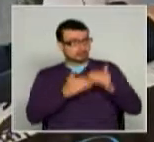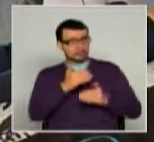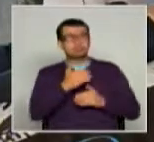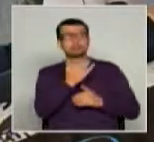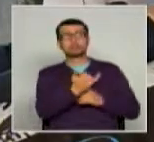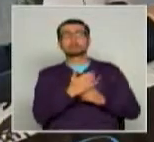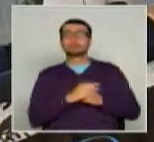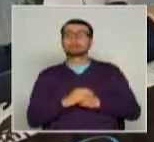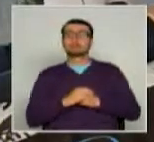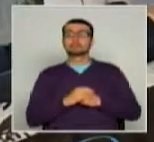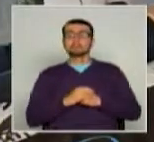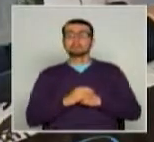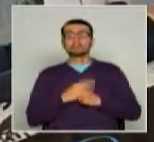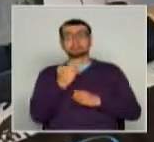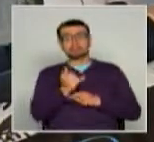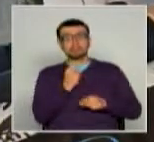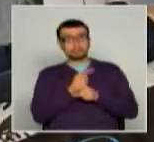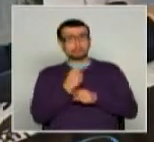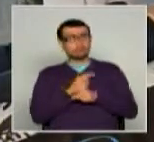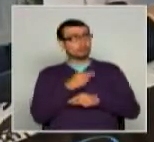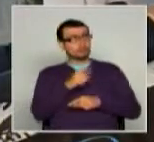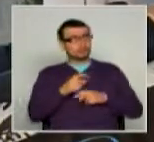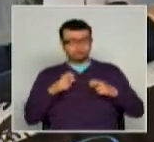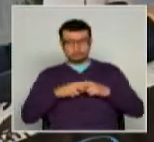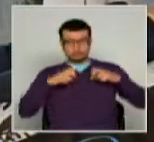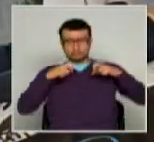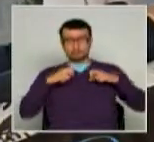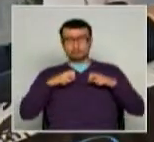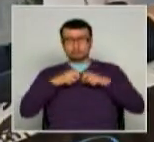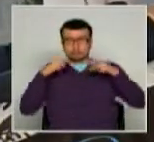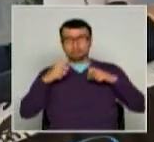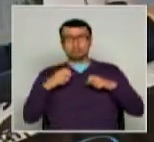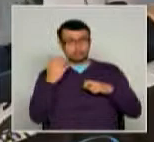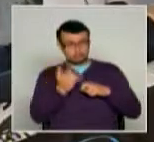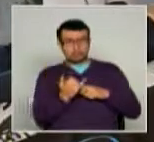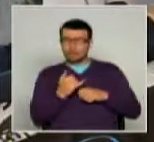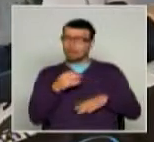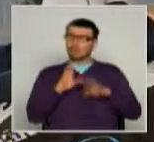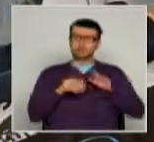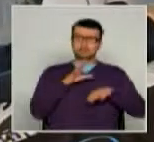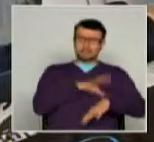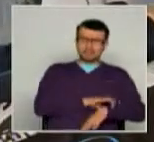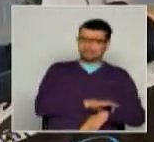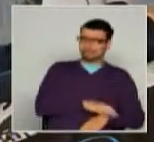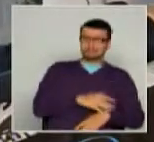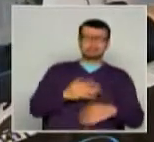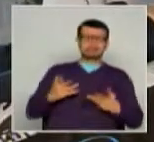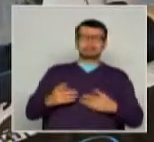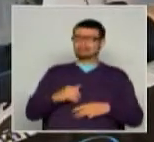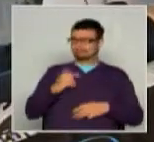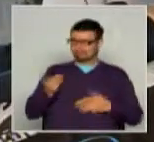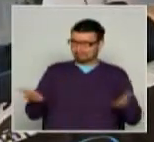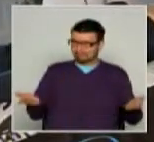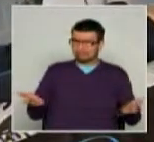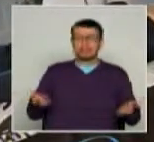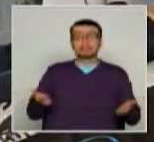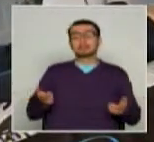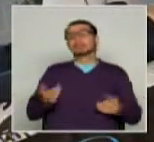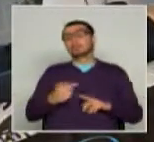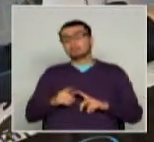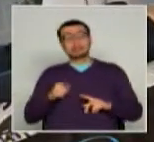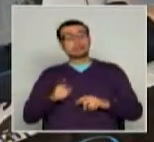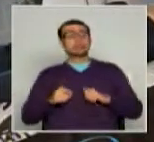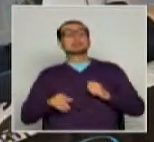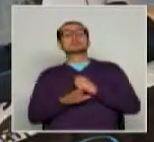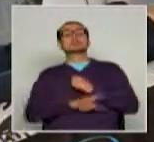Entonces, esta técnica, que para muchos médicos ortodoxos puede ser algo empírico, pues es la